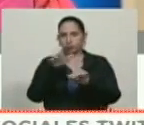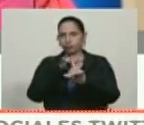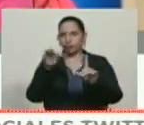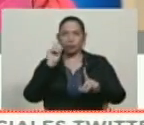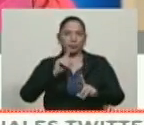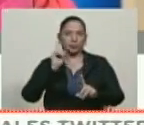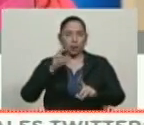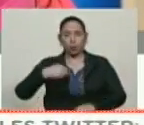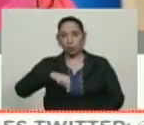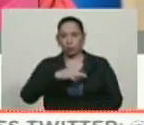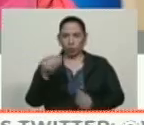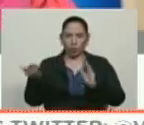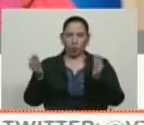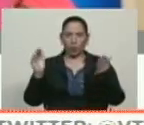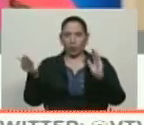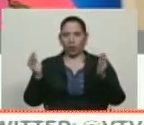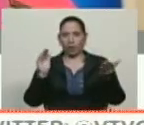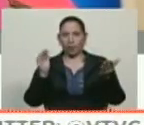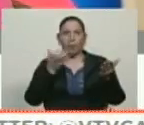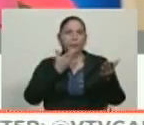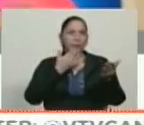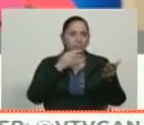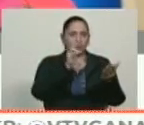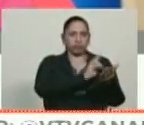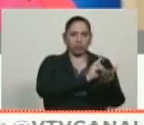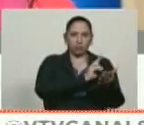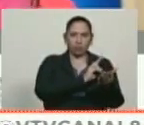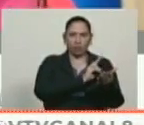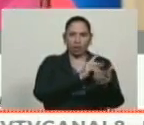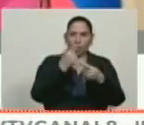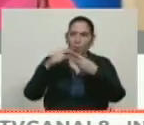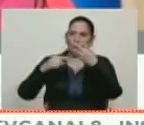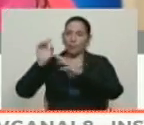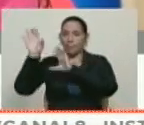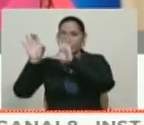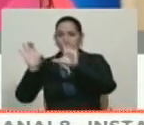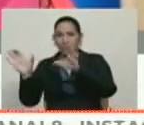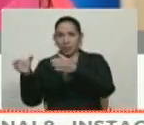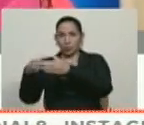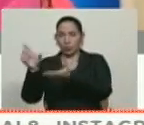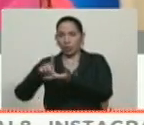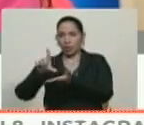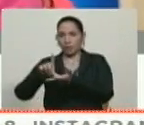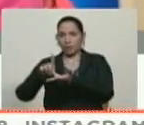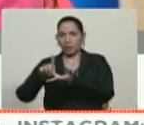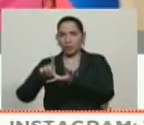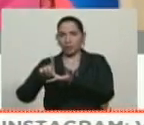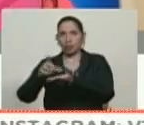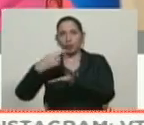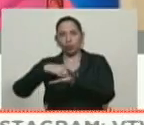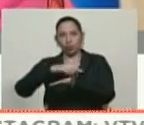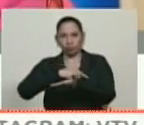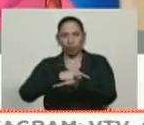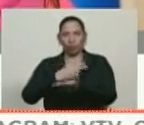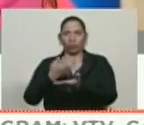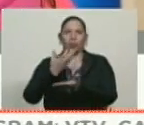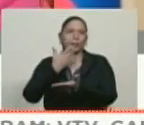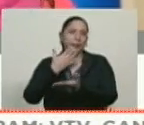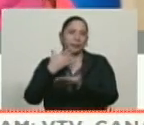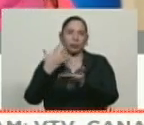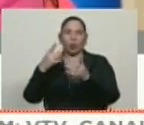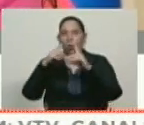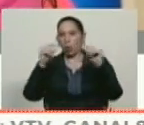Cuando nosotros comparamos la situación de Venezuela con estos países del Grupo de Lima, bueno, refiérase a Honduras, por